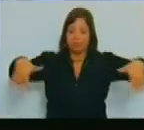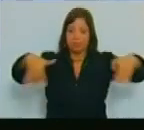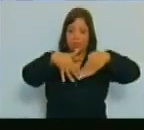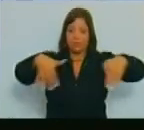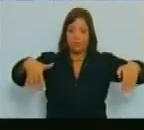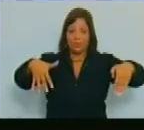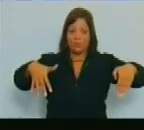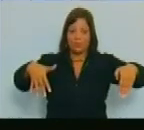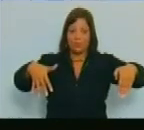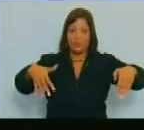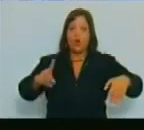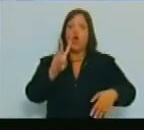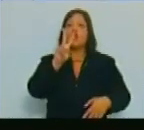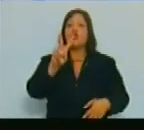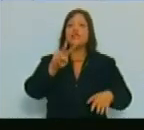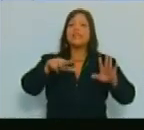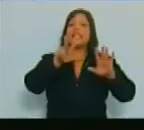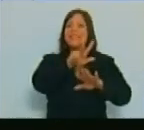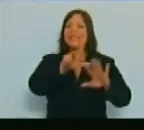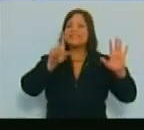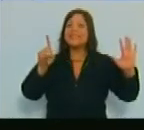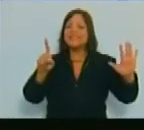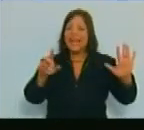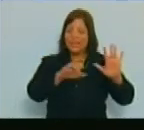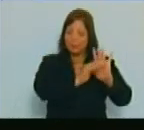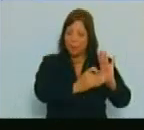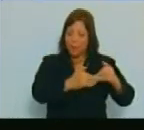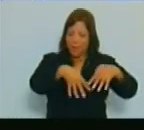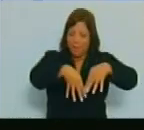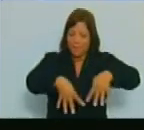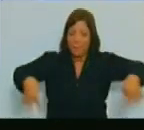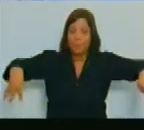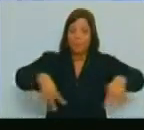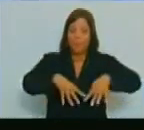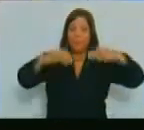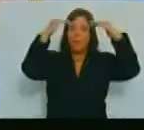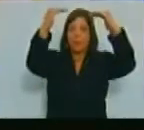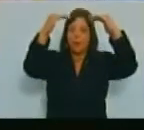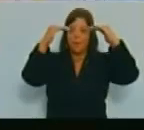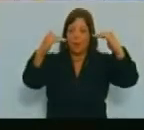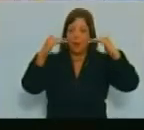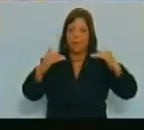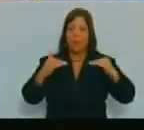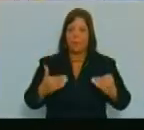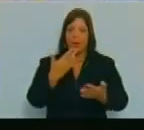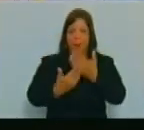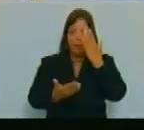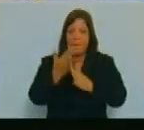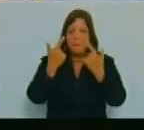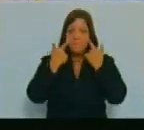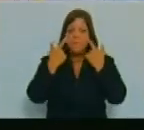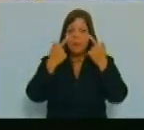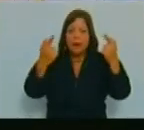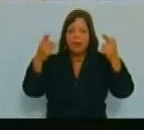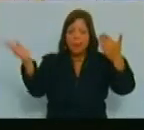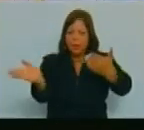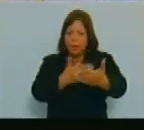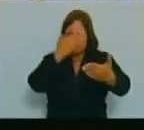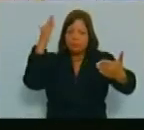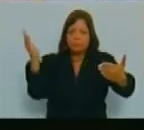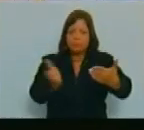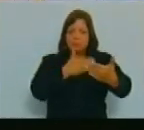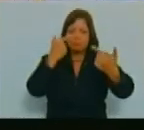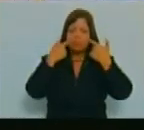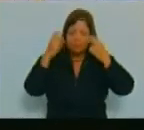y 276 acciones programáticas y ustedes la tienen allí en sus manos que la pueden obviar revisar